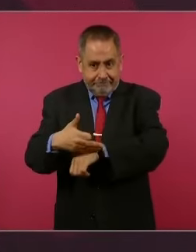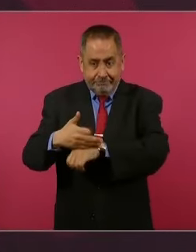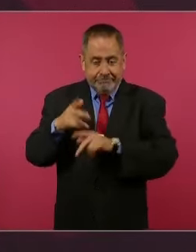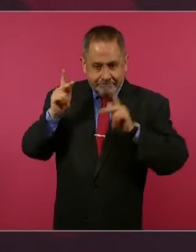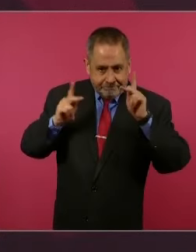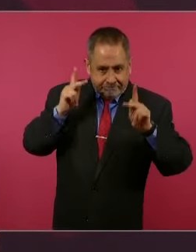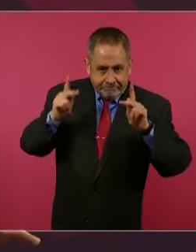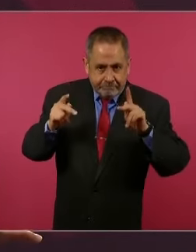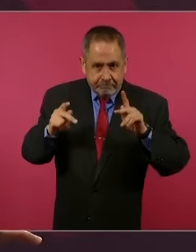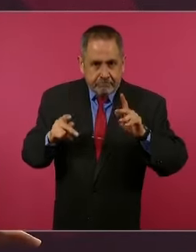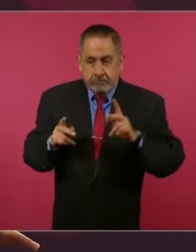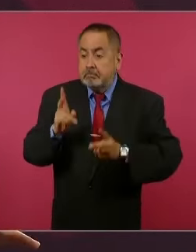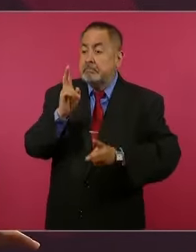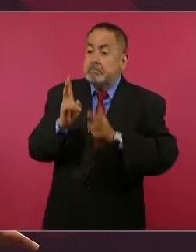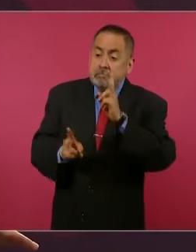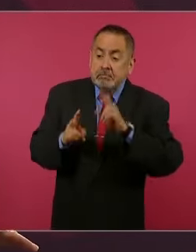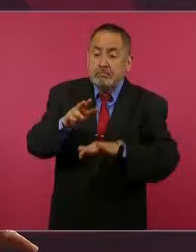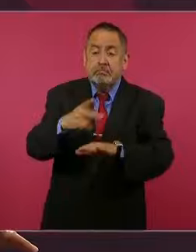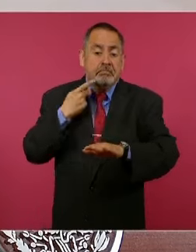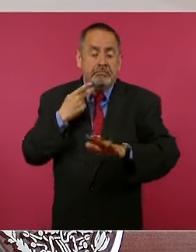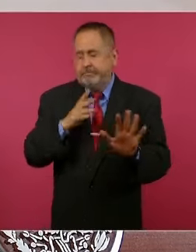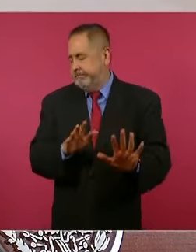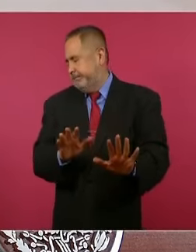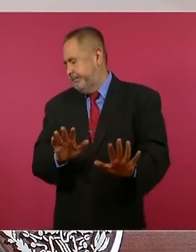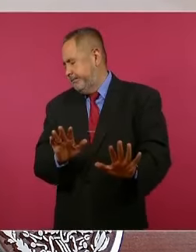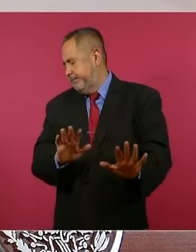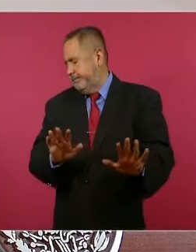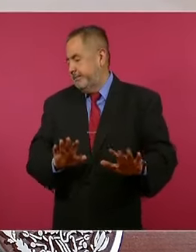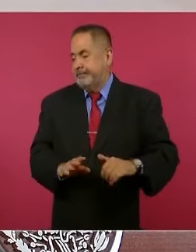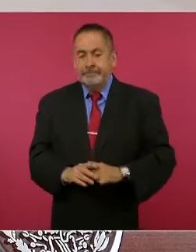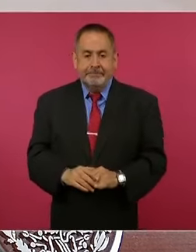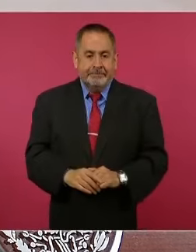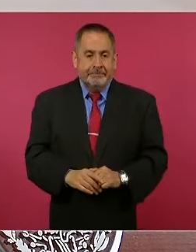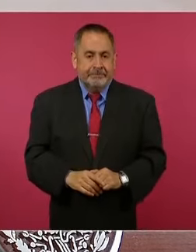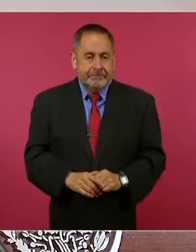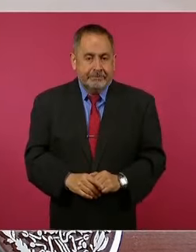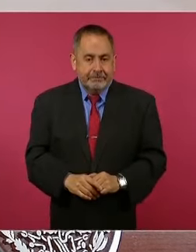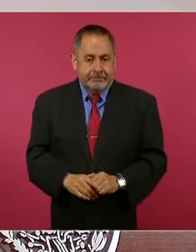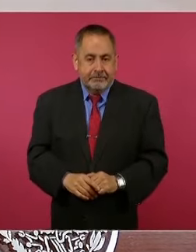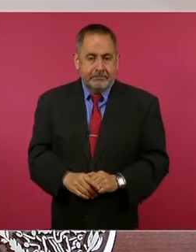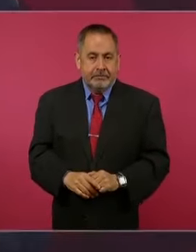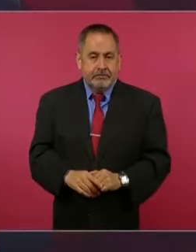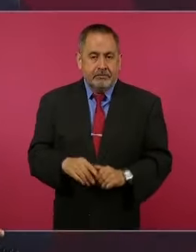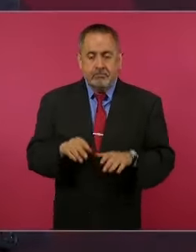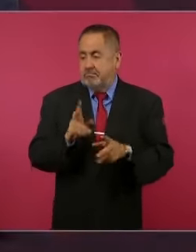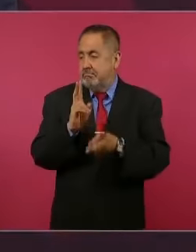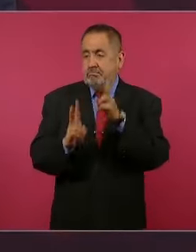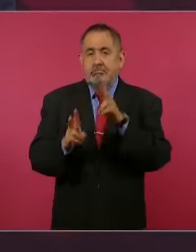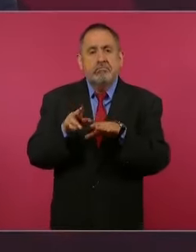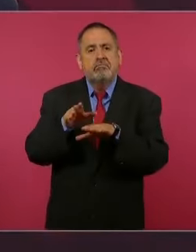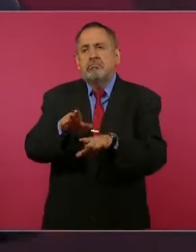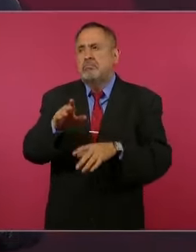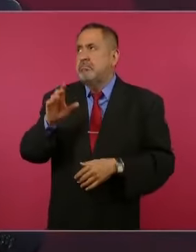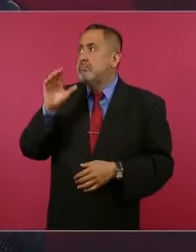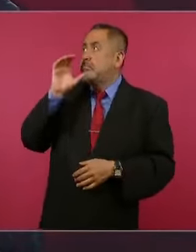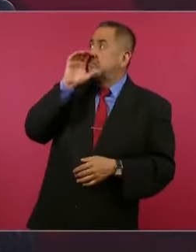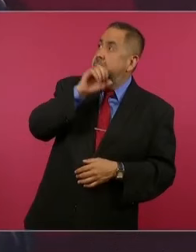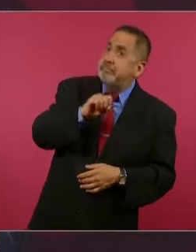verme vamos a platicar de cómo hay calor ahora